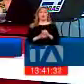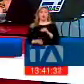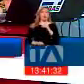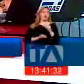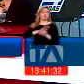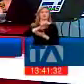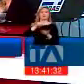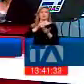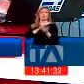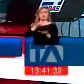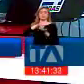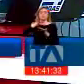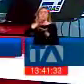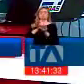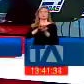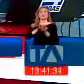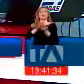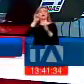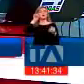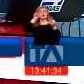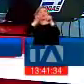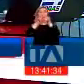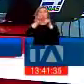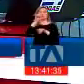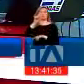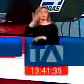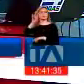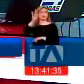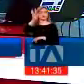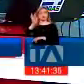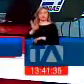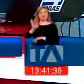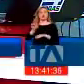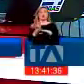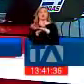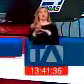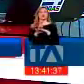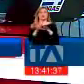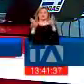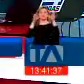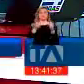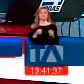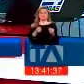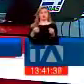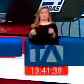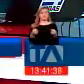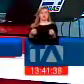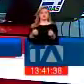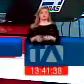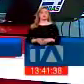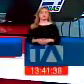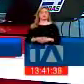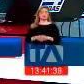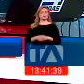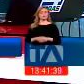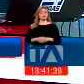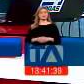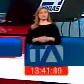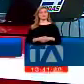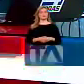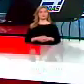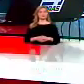Ministerial 179 sobre el uso progresivo de la fuerza. La democracia será defendida por Fuerzas Armadas, dijo al recordar los hechos de